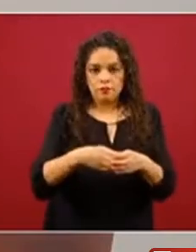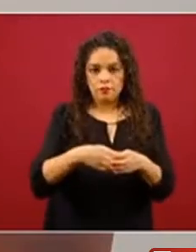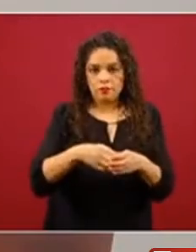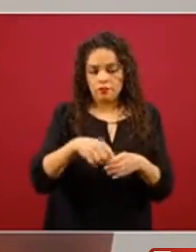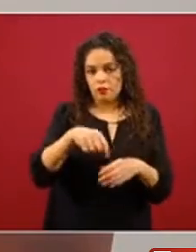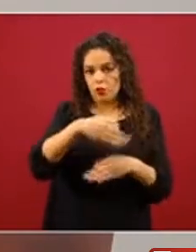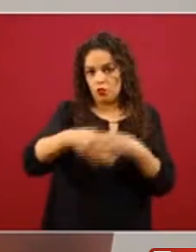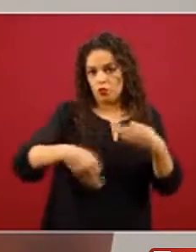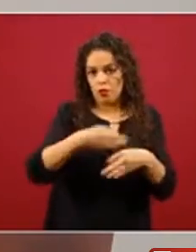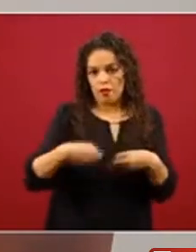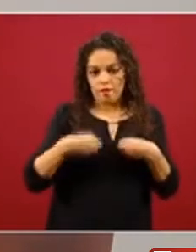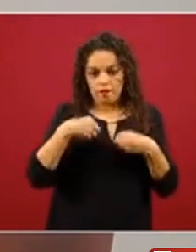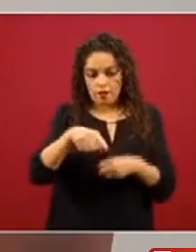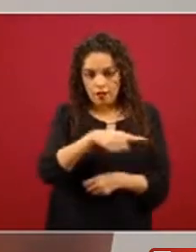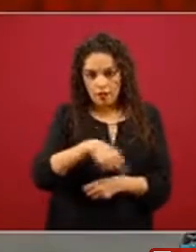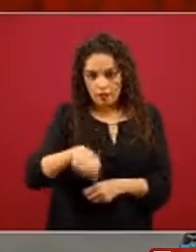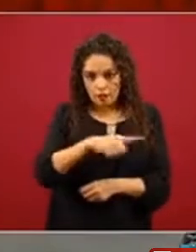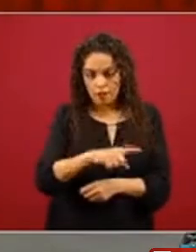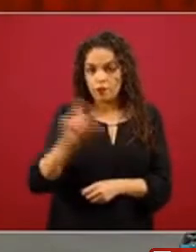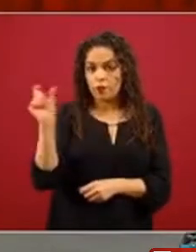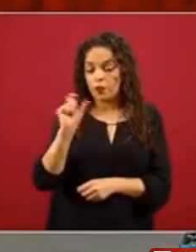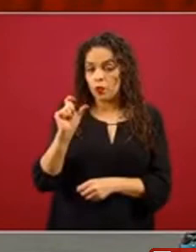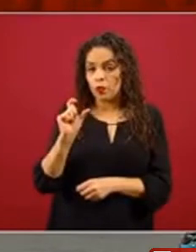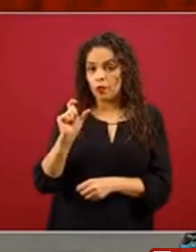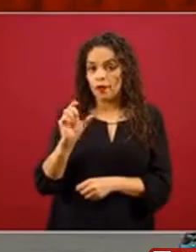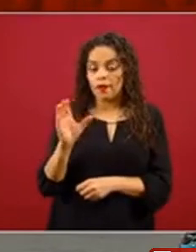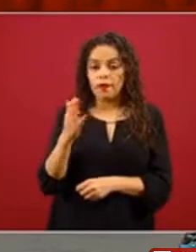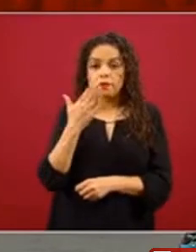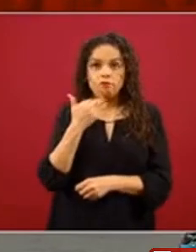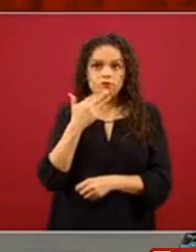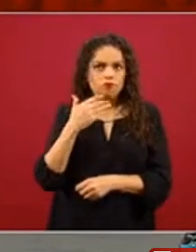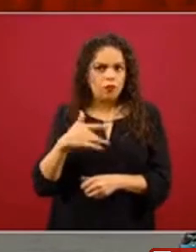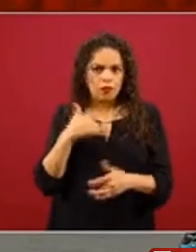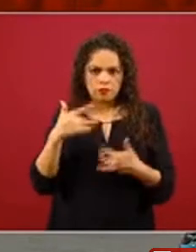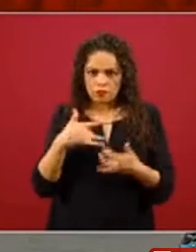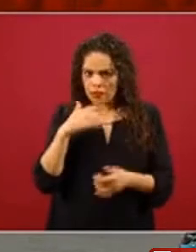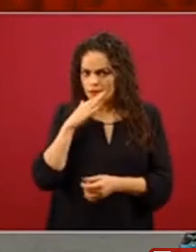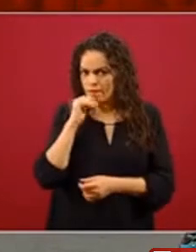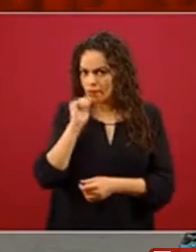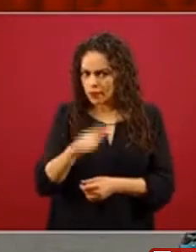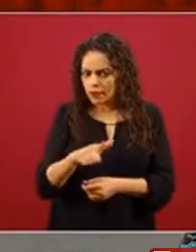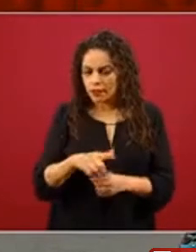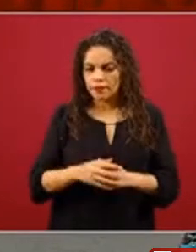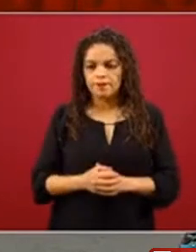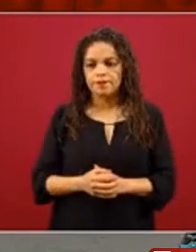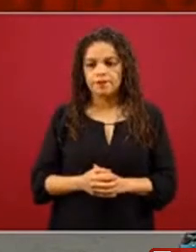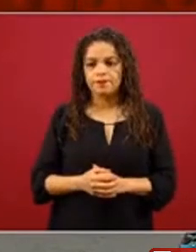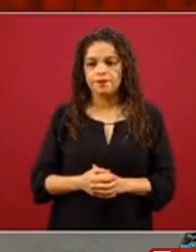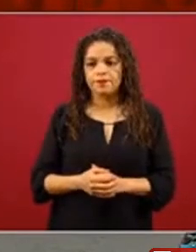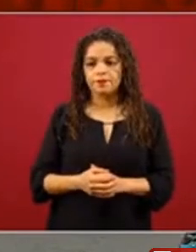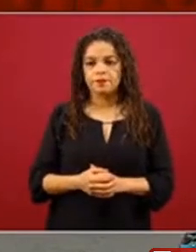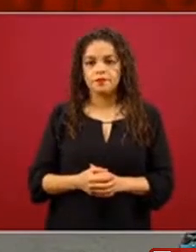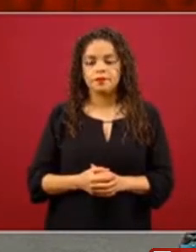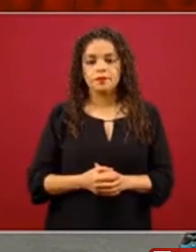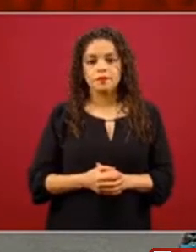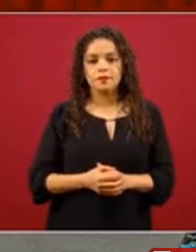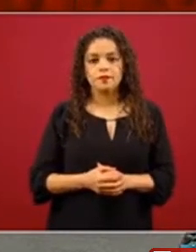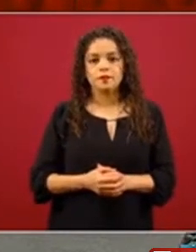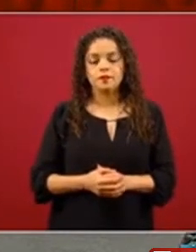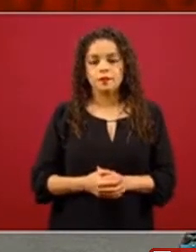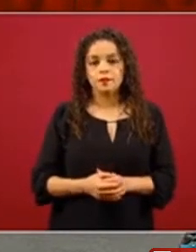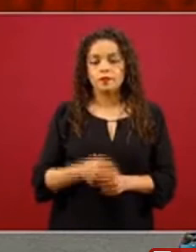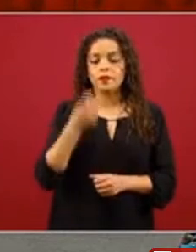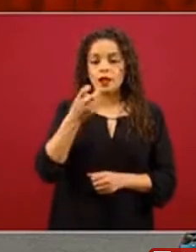se tienen síntomas y justamente cuáles son estos elementos que se deben de